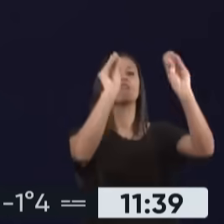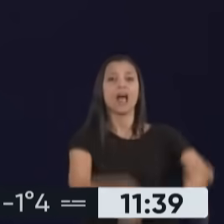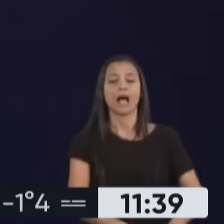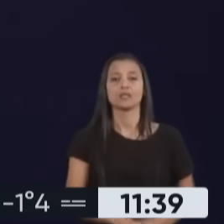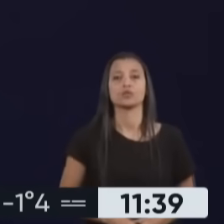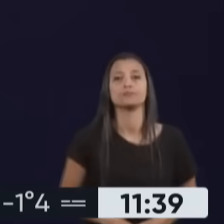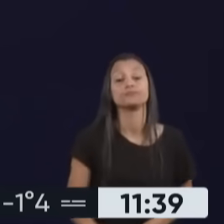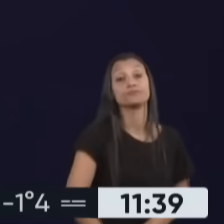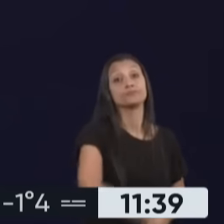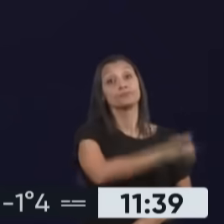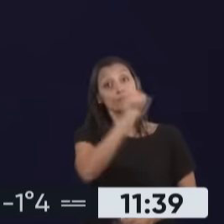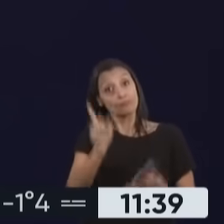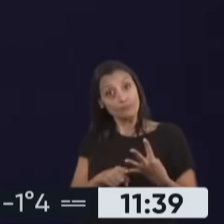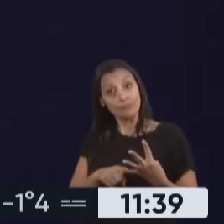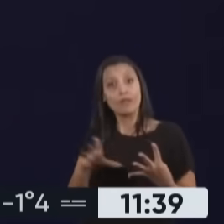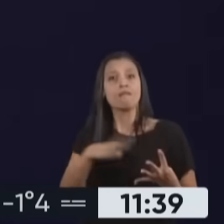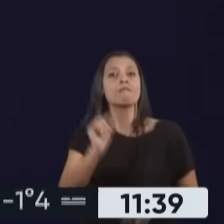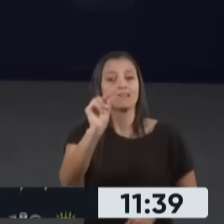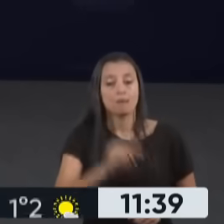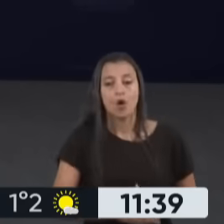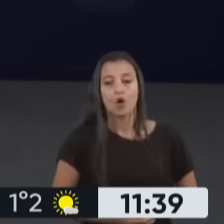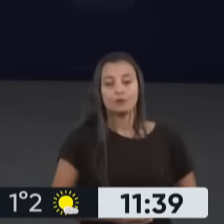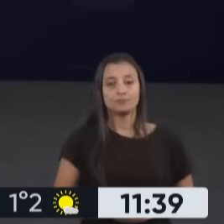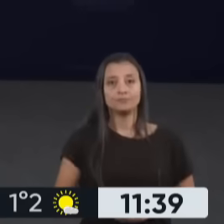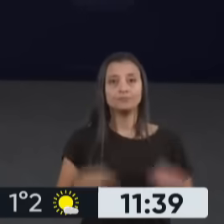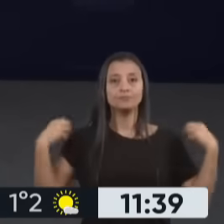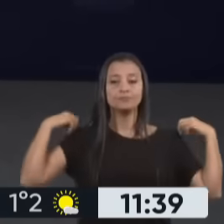Por otro lado, ya falta poco.